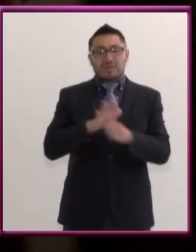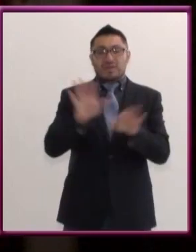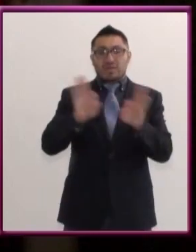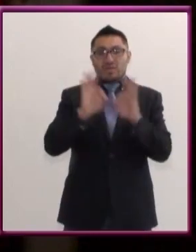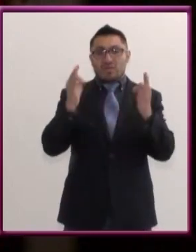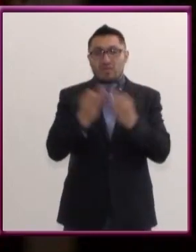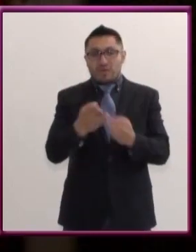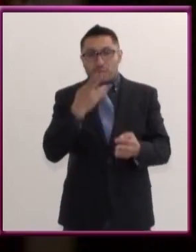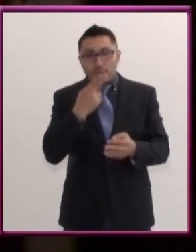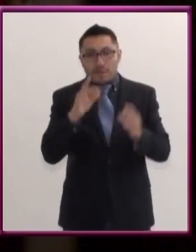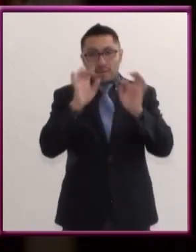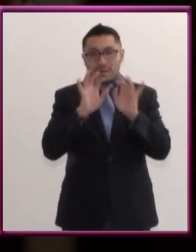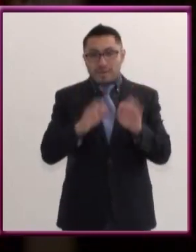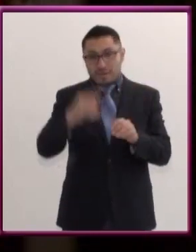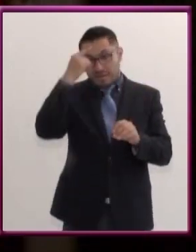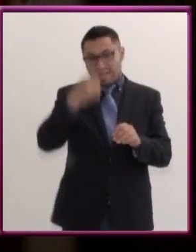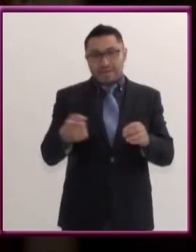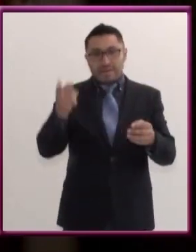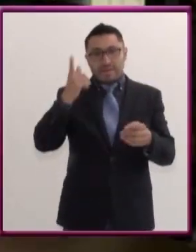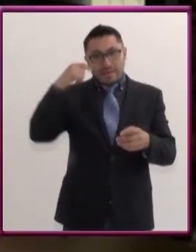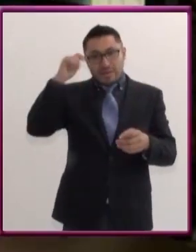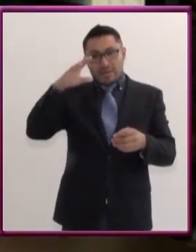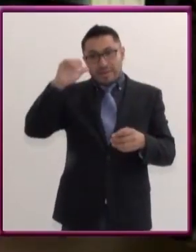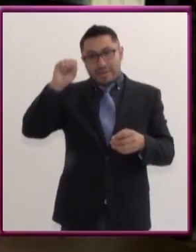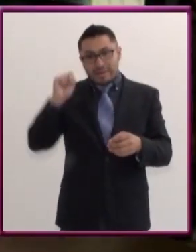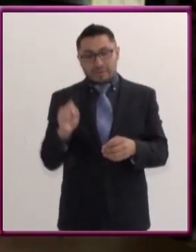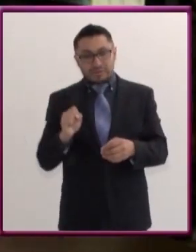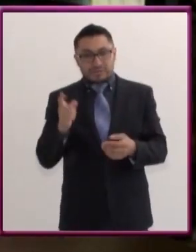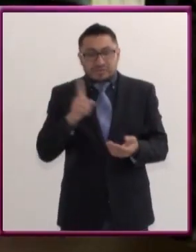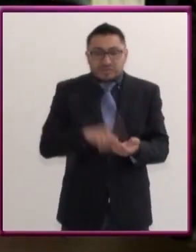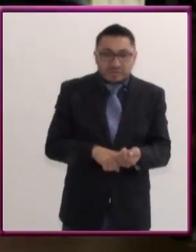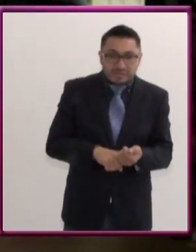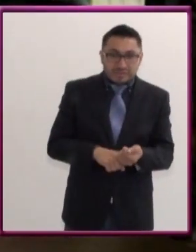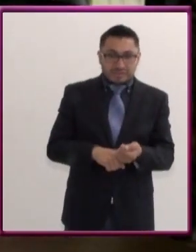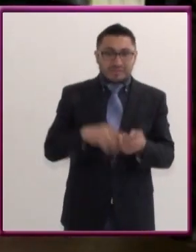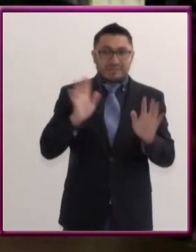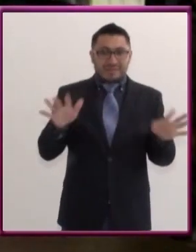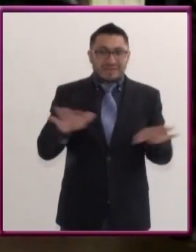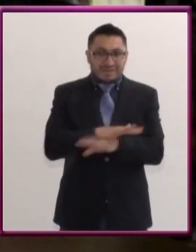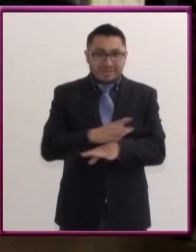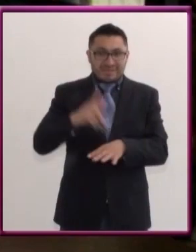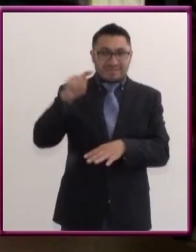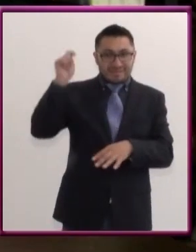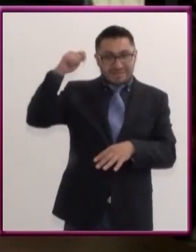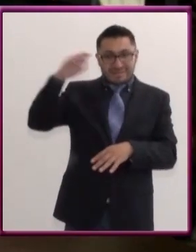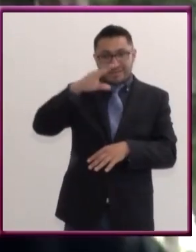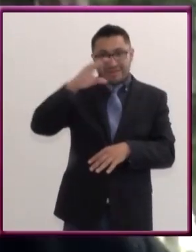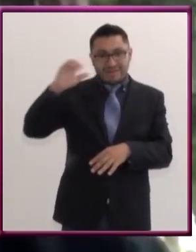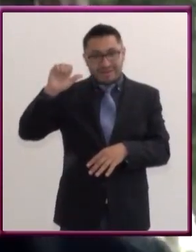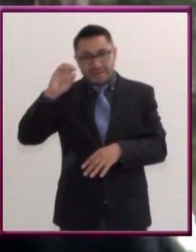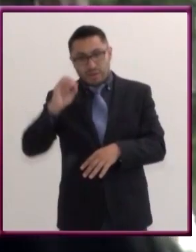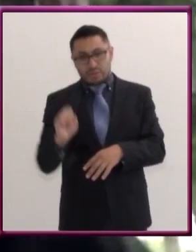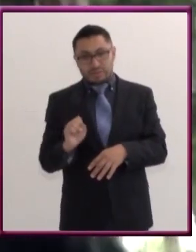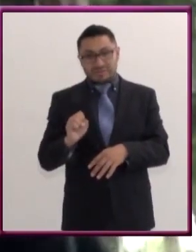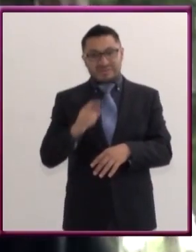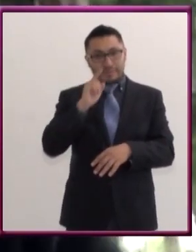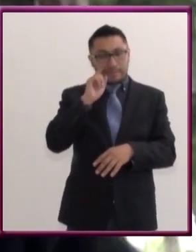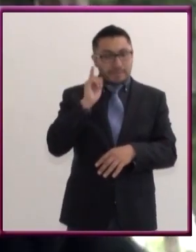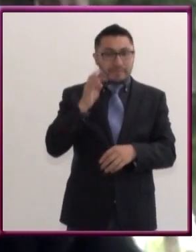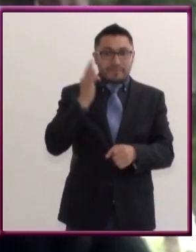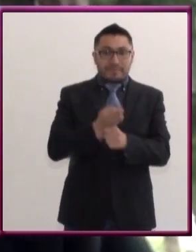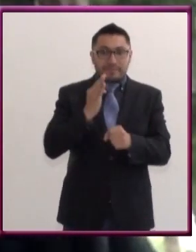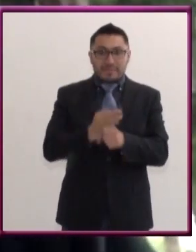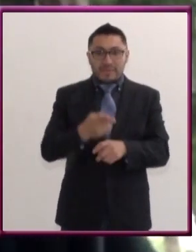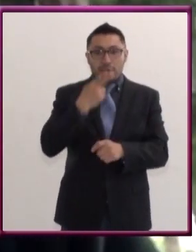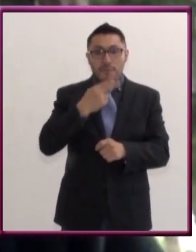tipo de cómputo se puede aplicar la teoría del caos? ¿En qué tipo de bueno, ya cambiamos ahora a teoría del caos, ok. Bueno, en